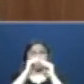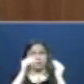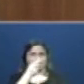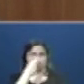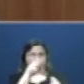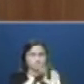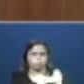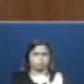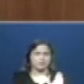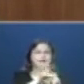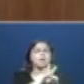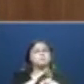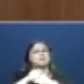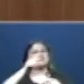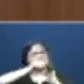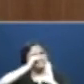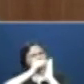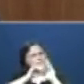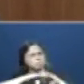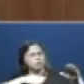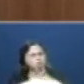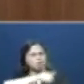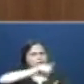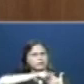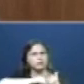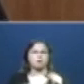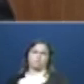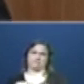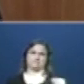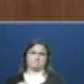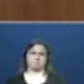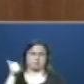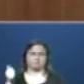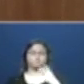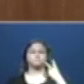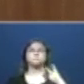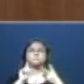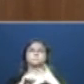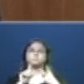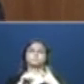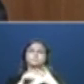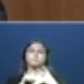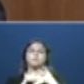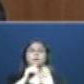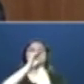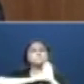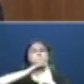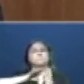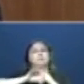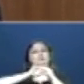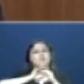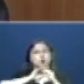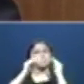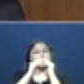flexibilizará los requisitos de acceso a las mismas en segundo lugar medidas relativas a las viviendas